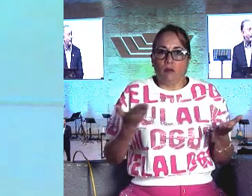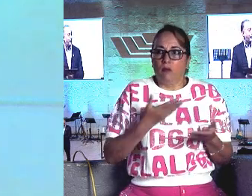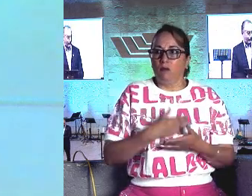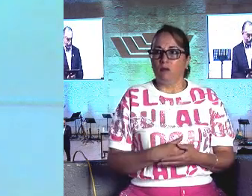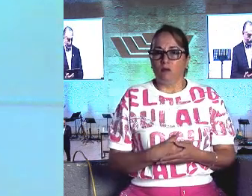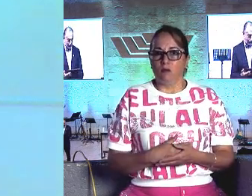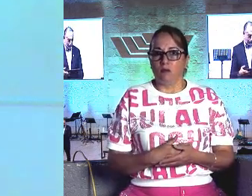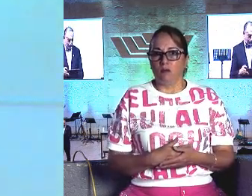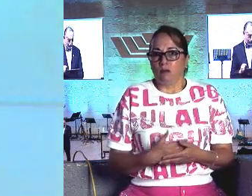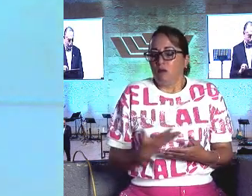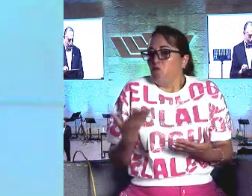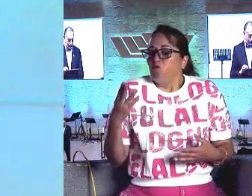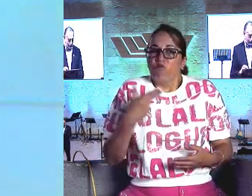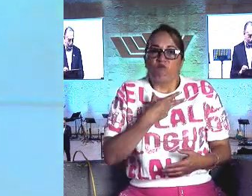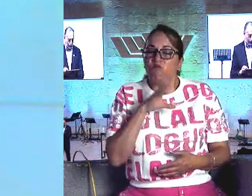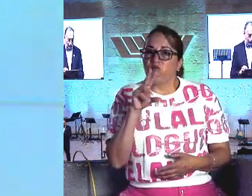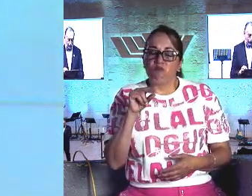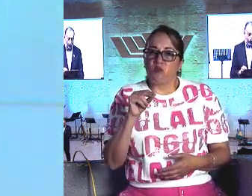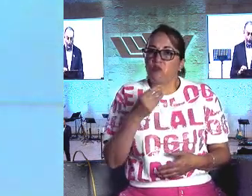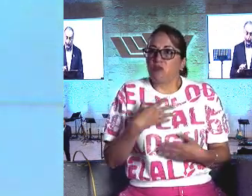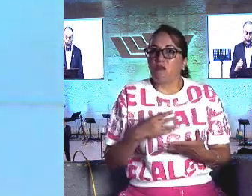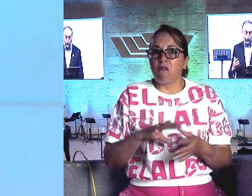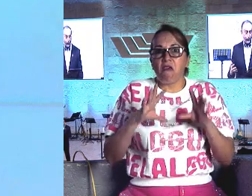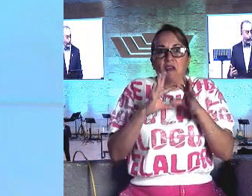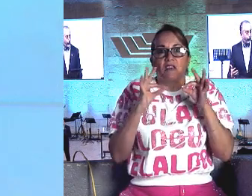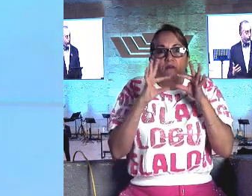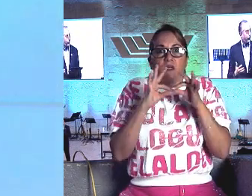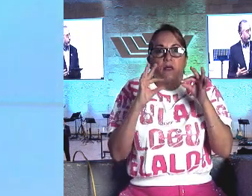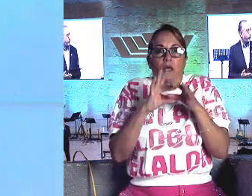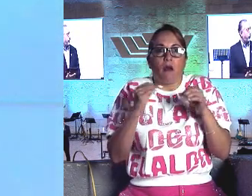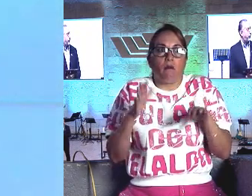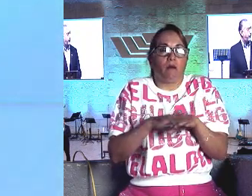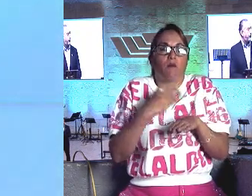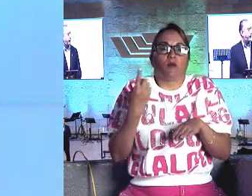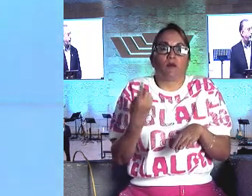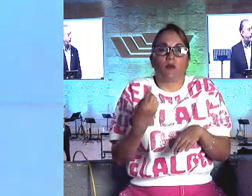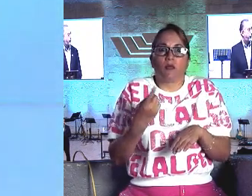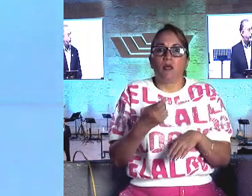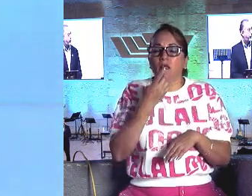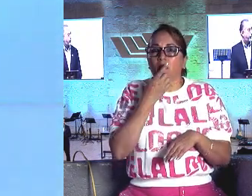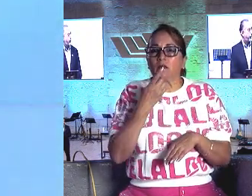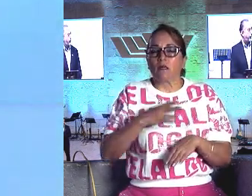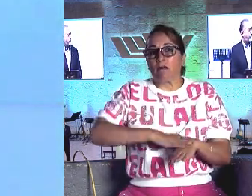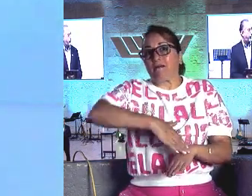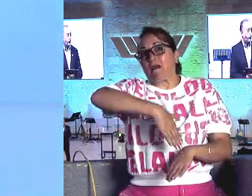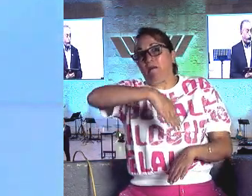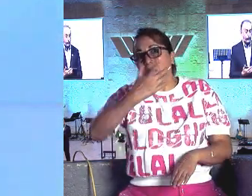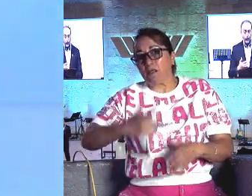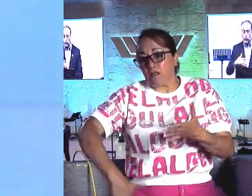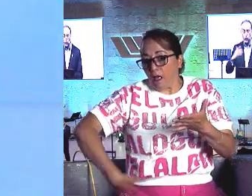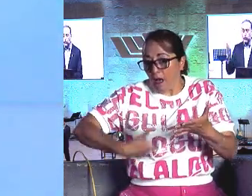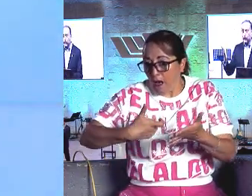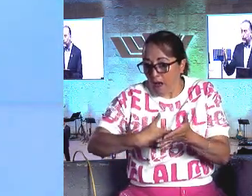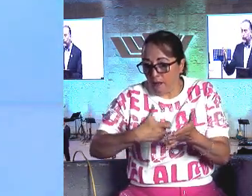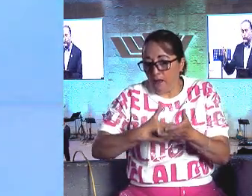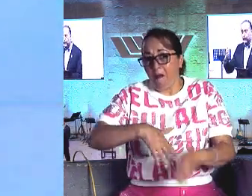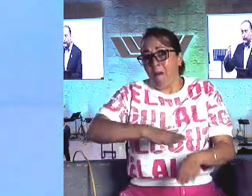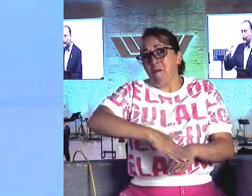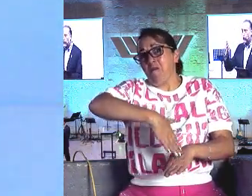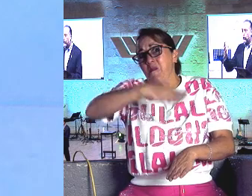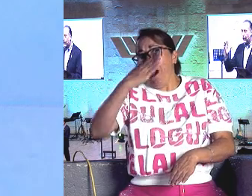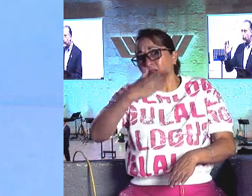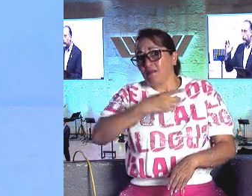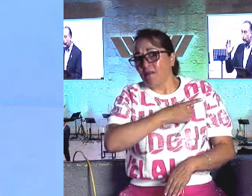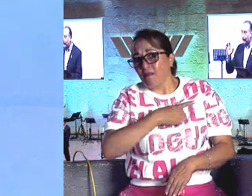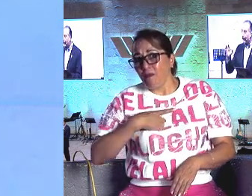estas. El problema es que la gente entre más gana, más endeuda. Entonces puedes ganar mucho dinero y seguir viviendo